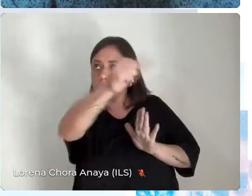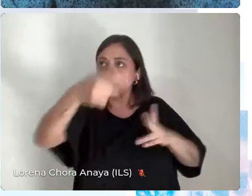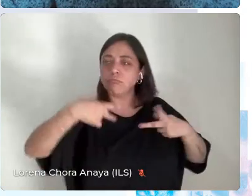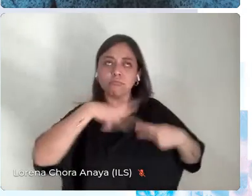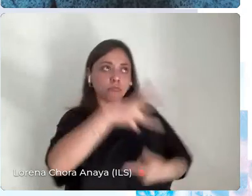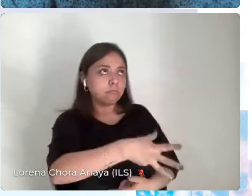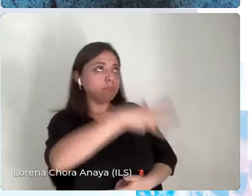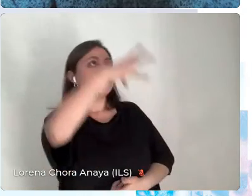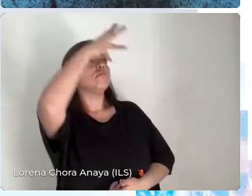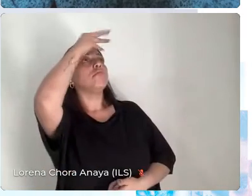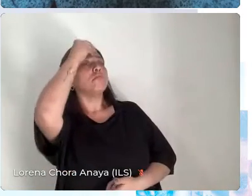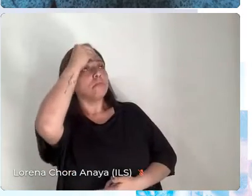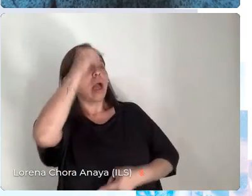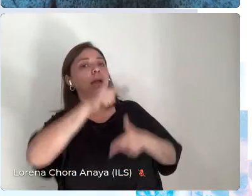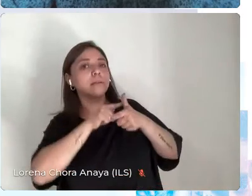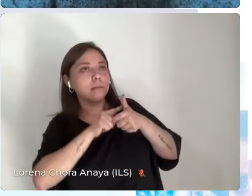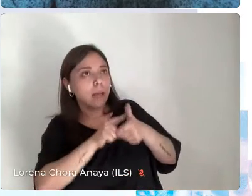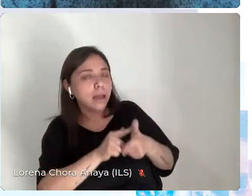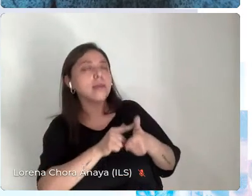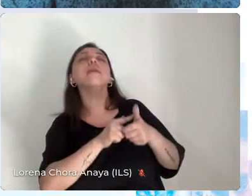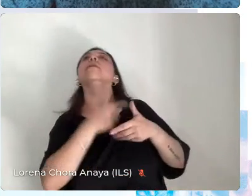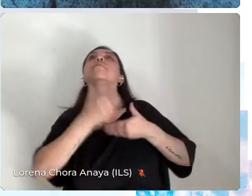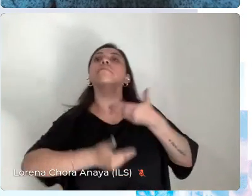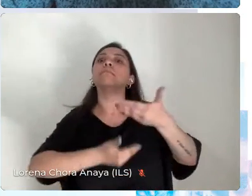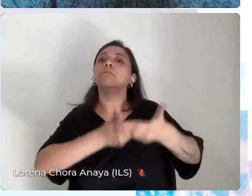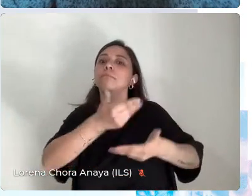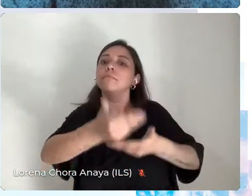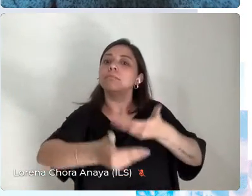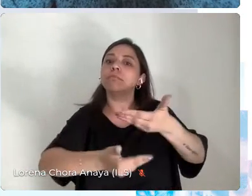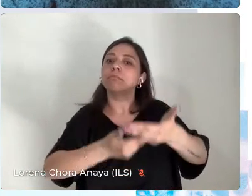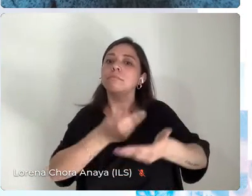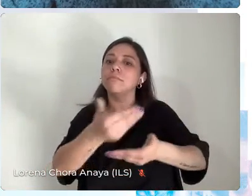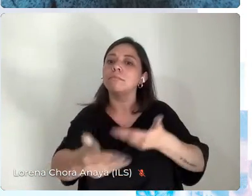escalar eso que ya hicimos en pequeñita escala.